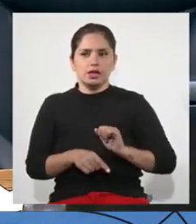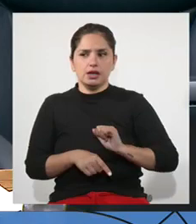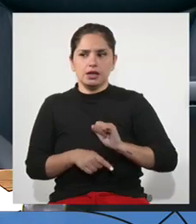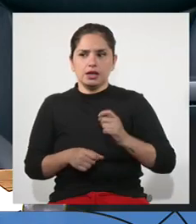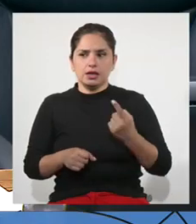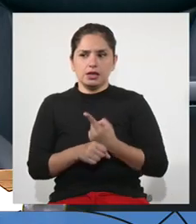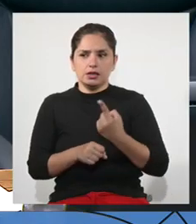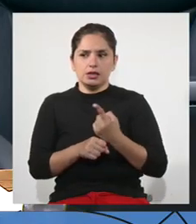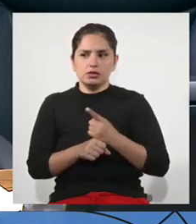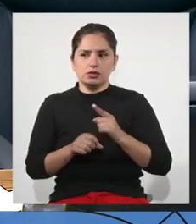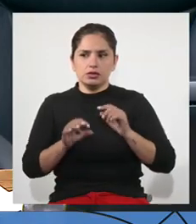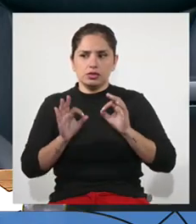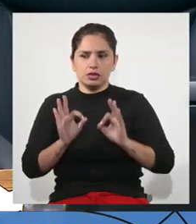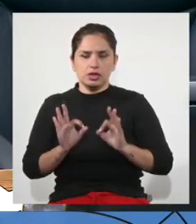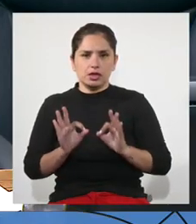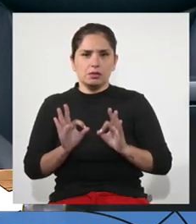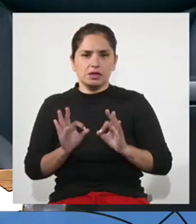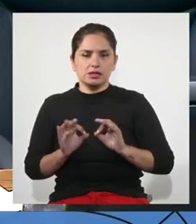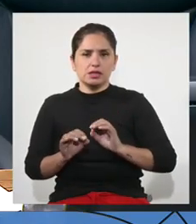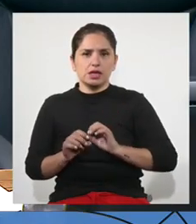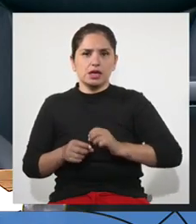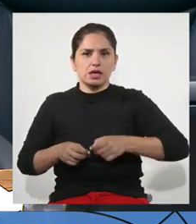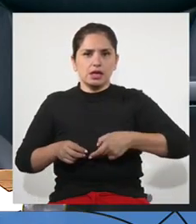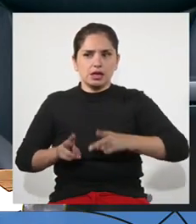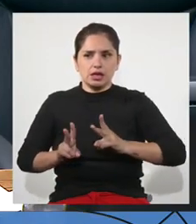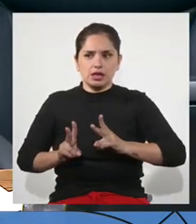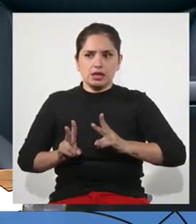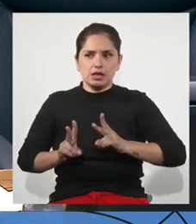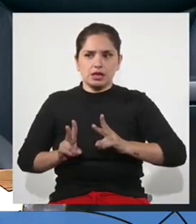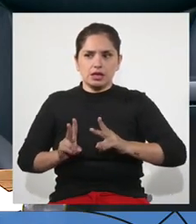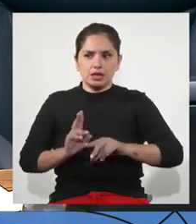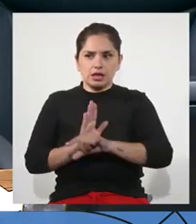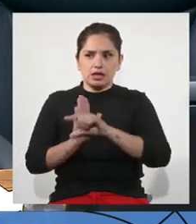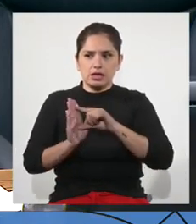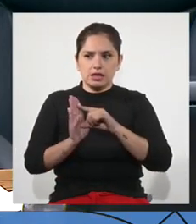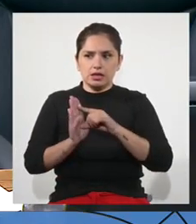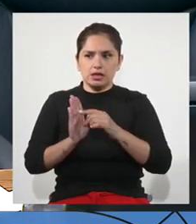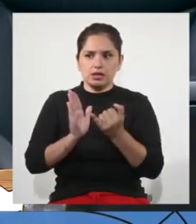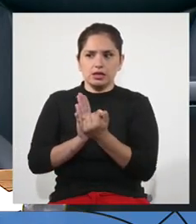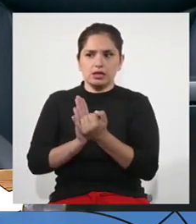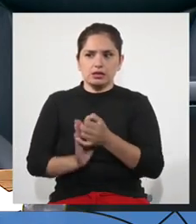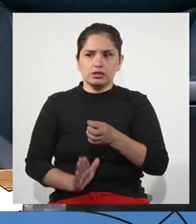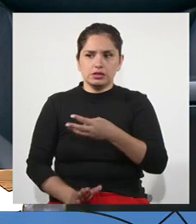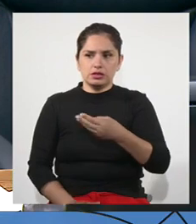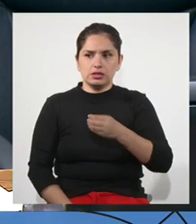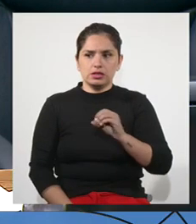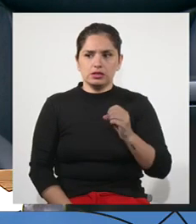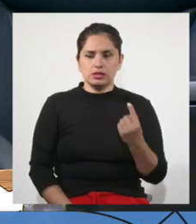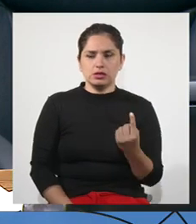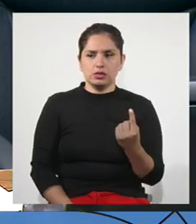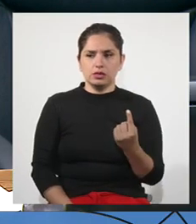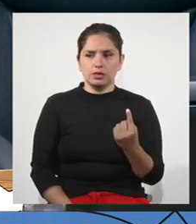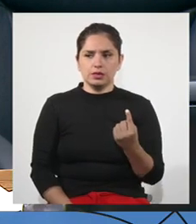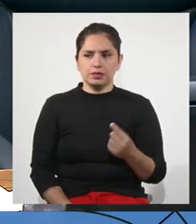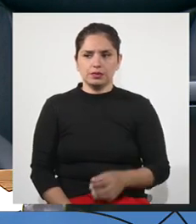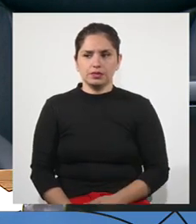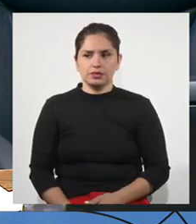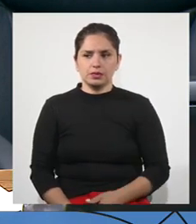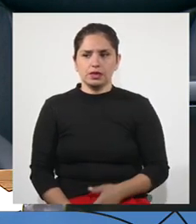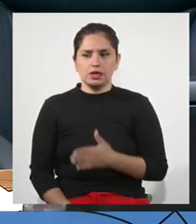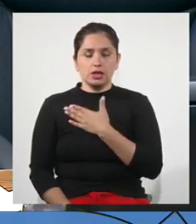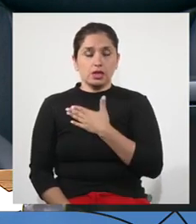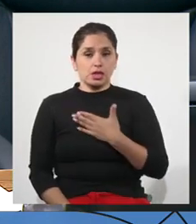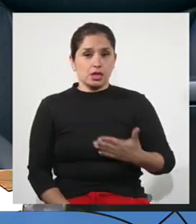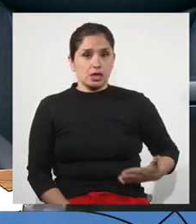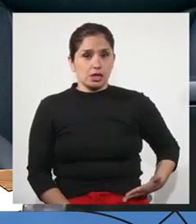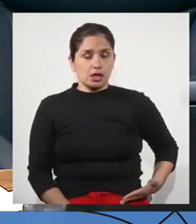particular a lo que dice el senador Sandoval, que es la indicación nuestra 301, en donde el Ejecutivo dice